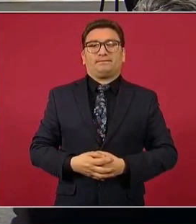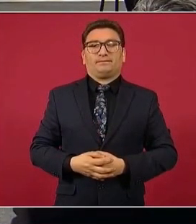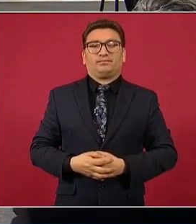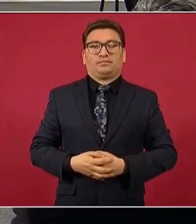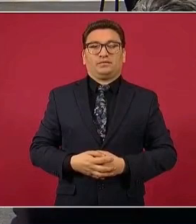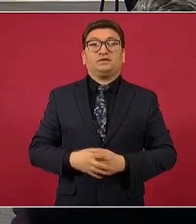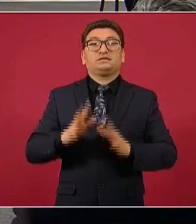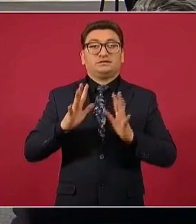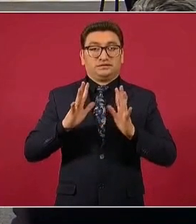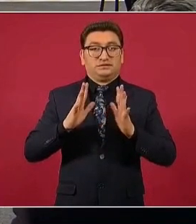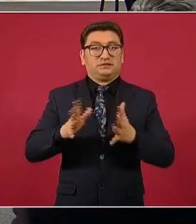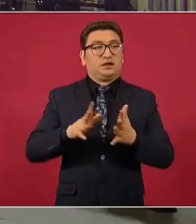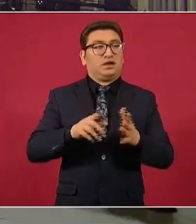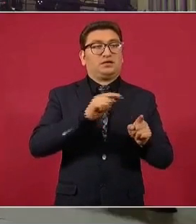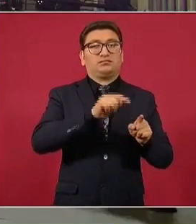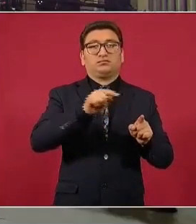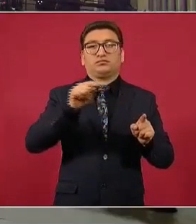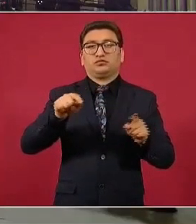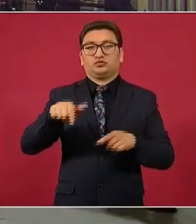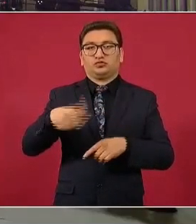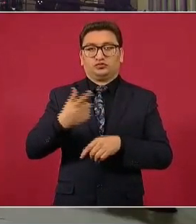12 estados